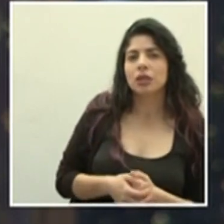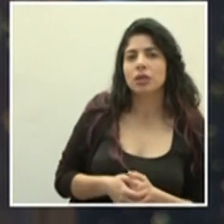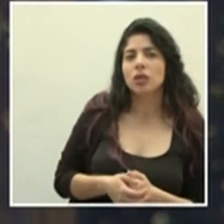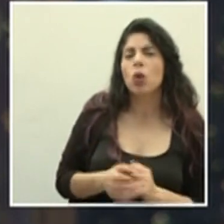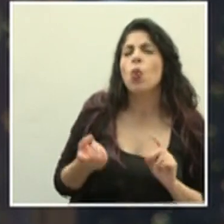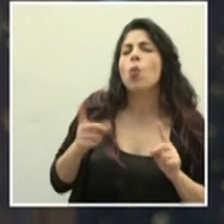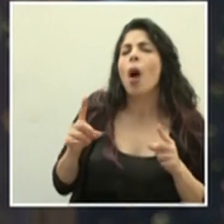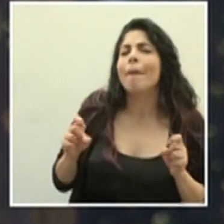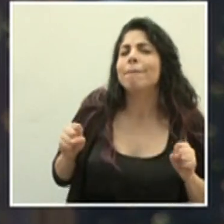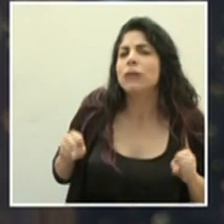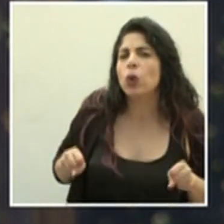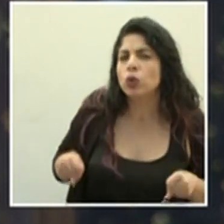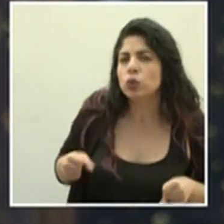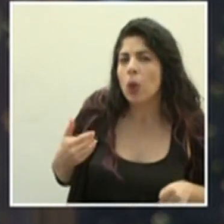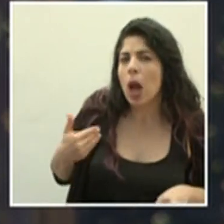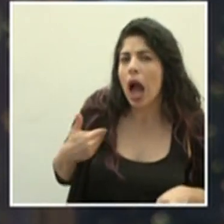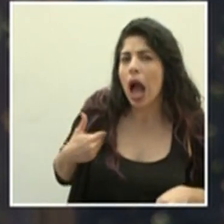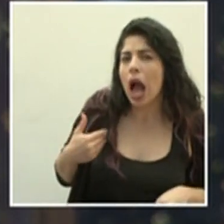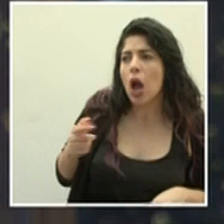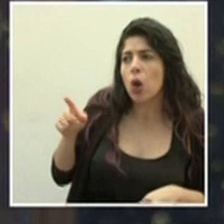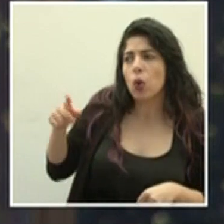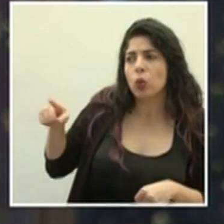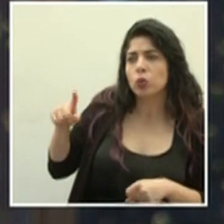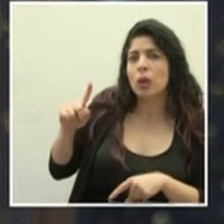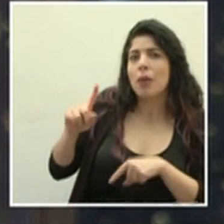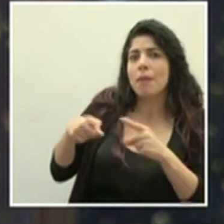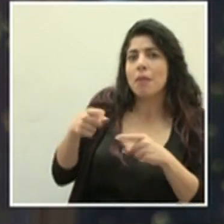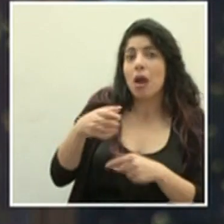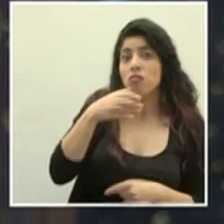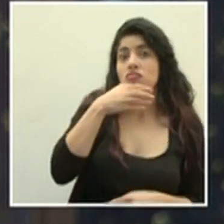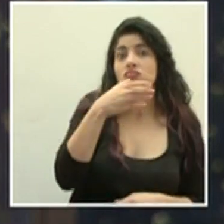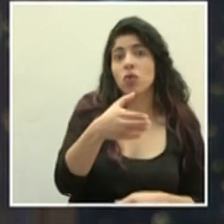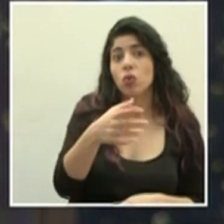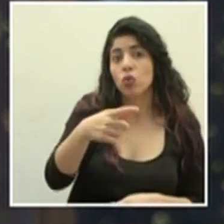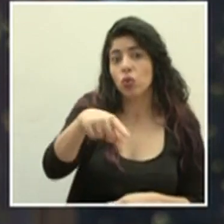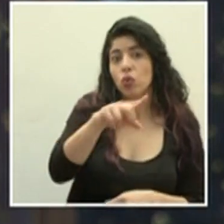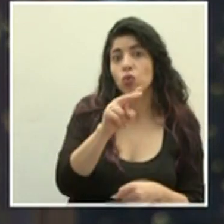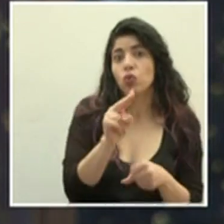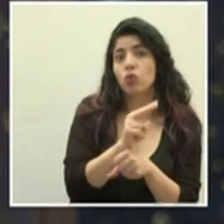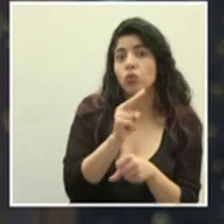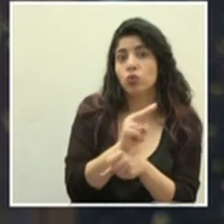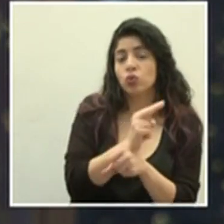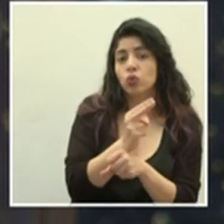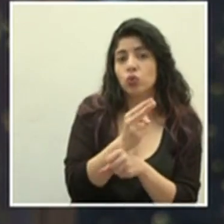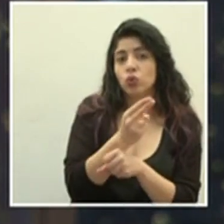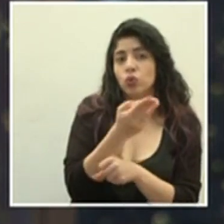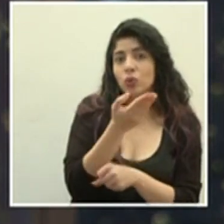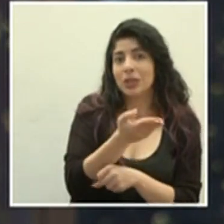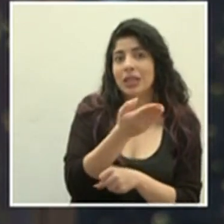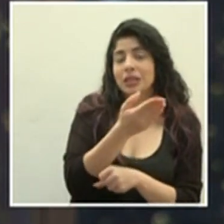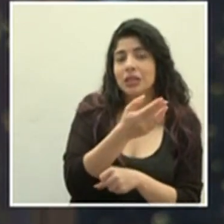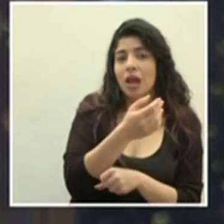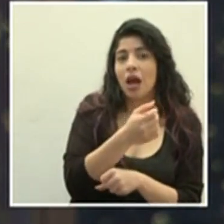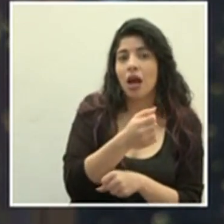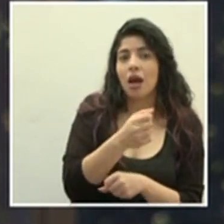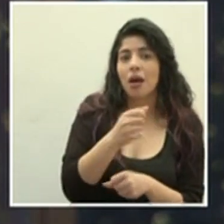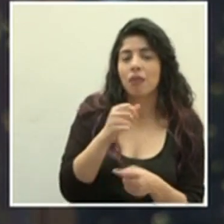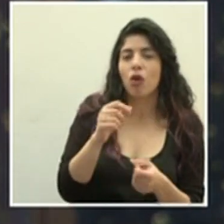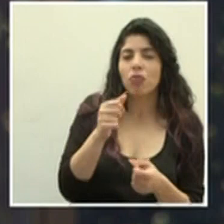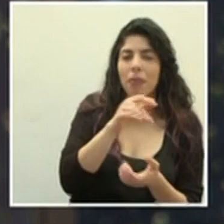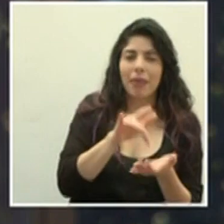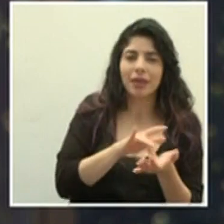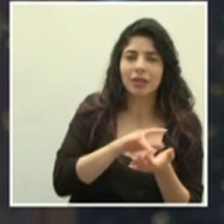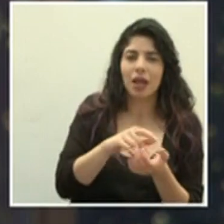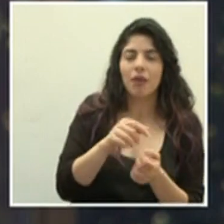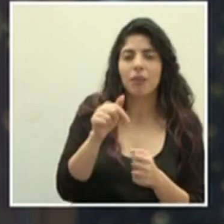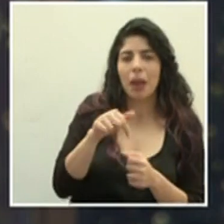¿Qué posibilidades hay de que ustedes vayan a recomendar el uso de esta droga en el país, en el